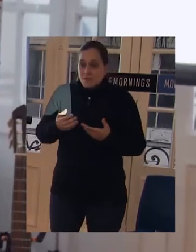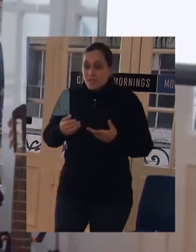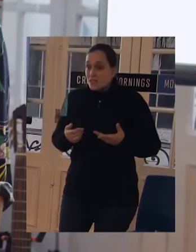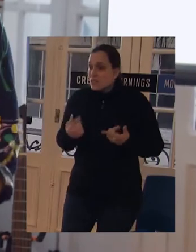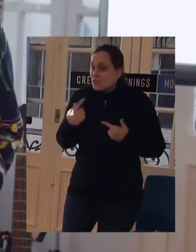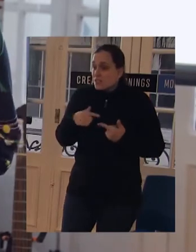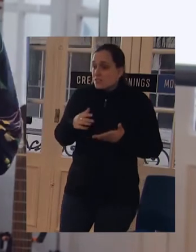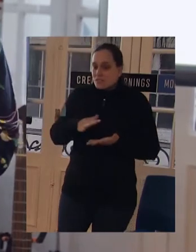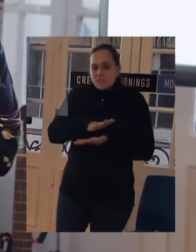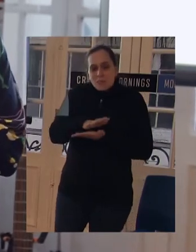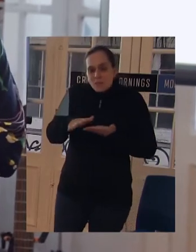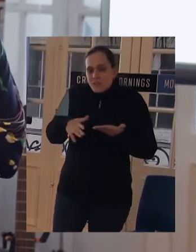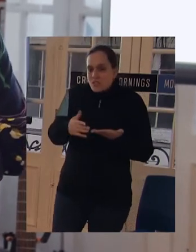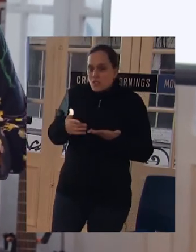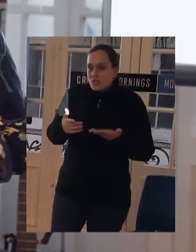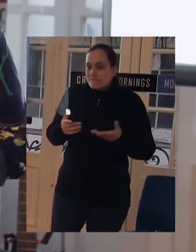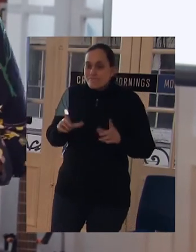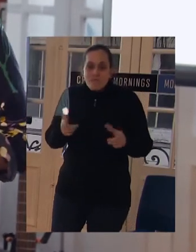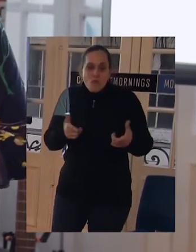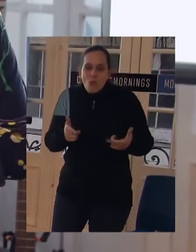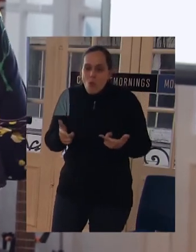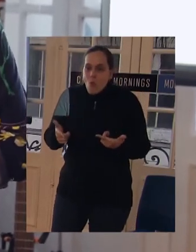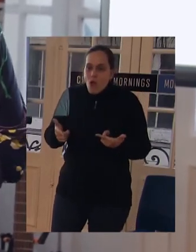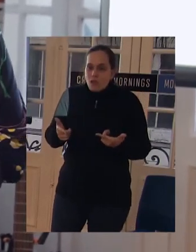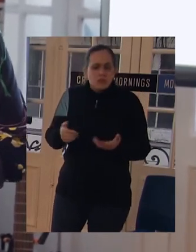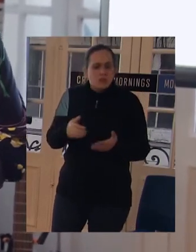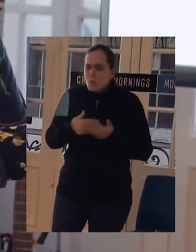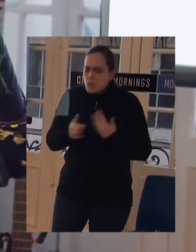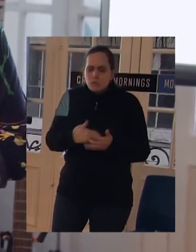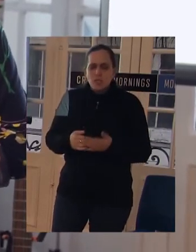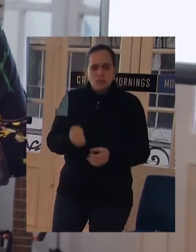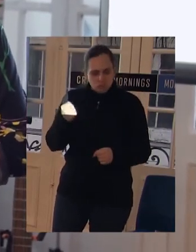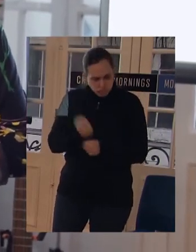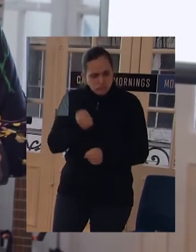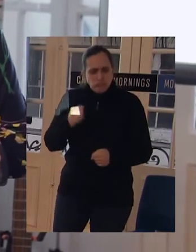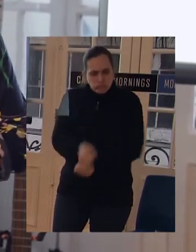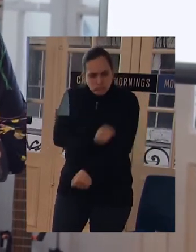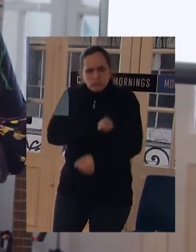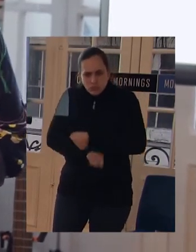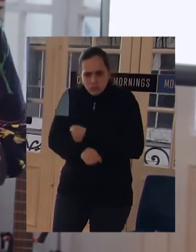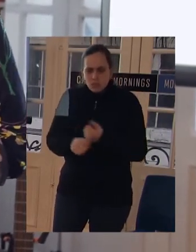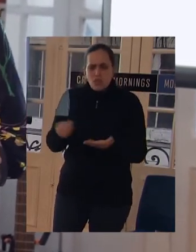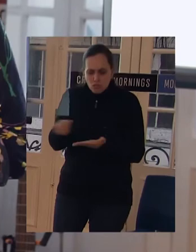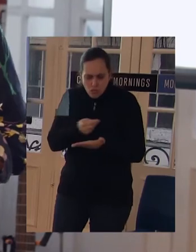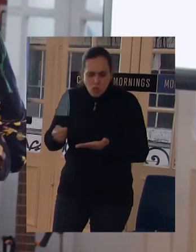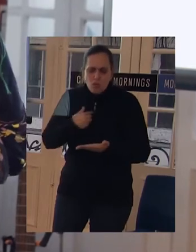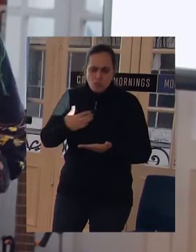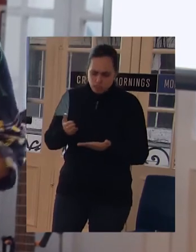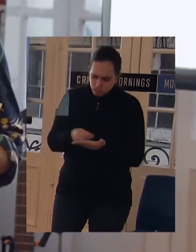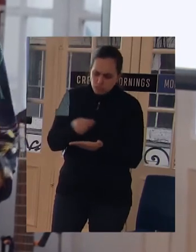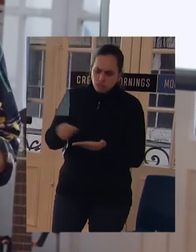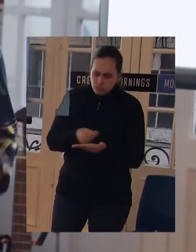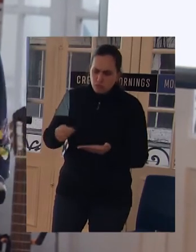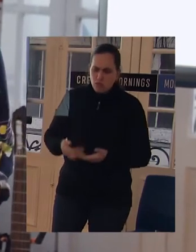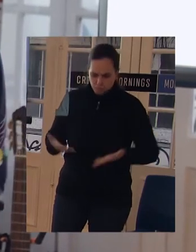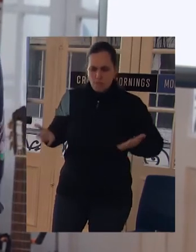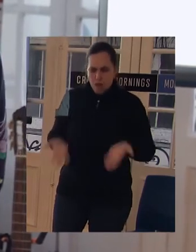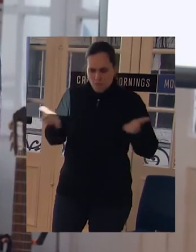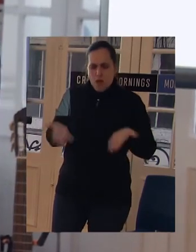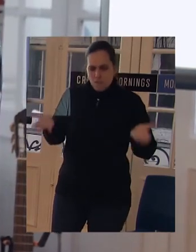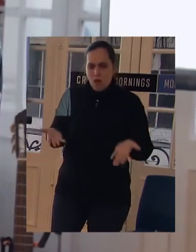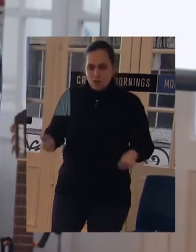tenía ese espacio, pero decidí que lo iba a hacer igual. Que yo iba a seguir ilustrando y que, vamos arriba, vos